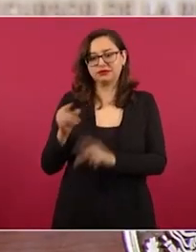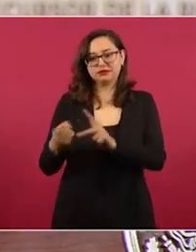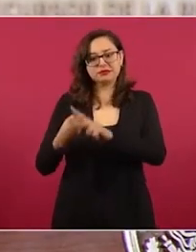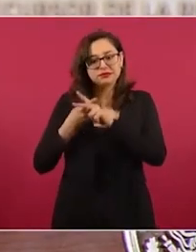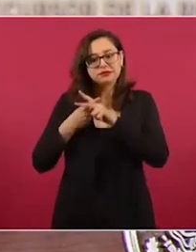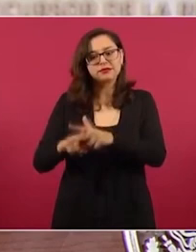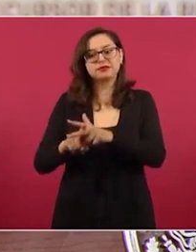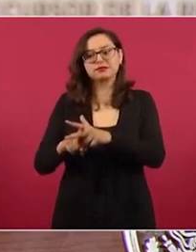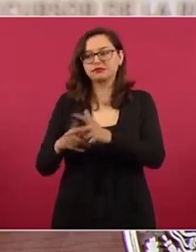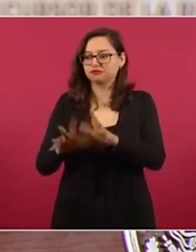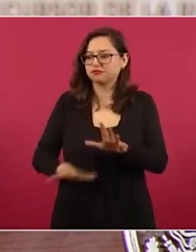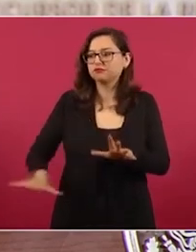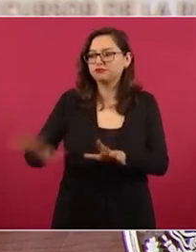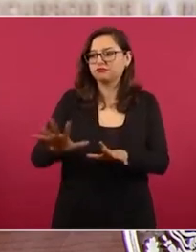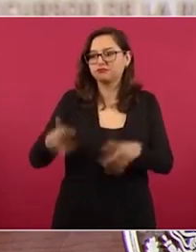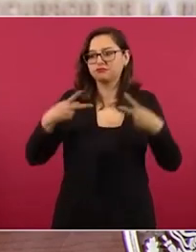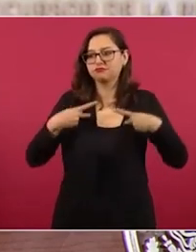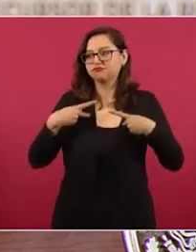Por ejemplo,